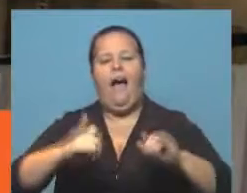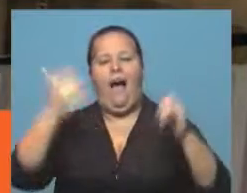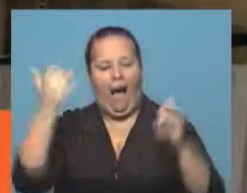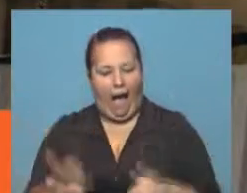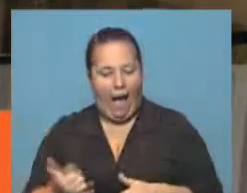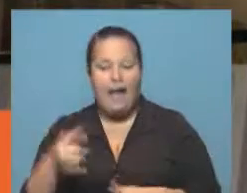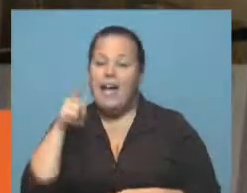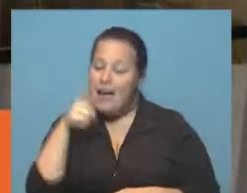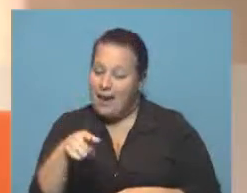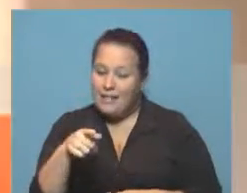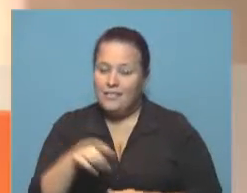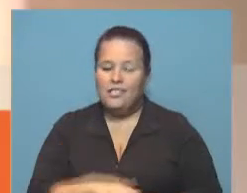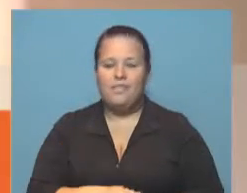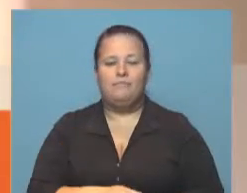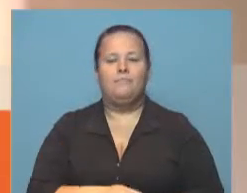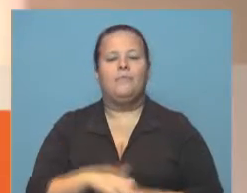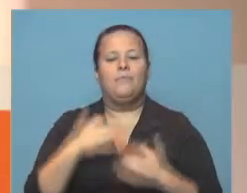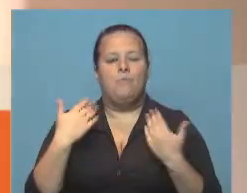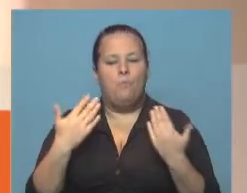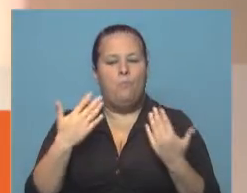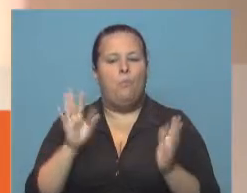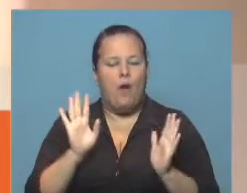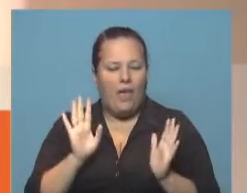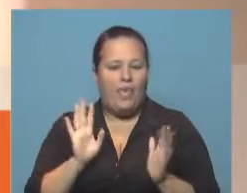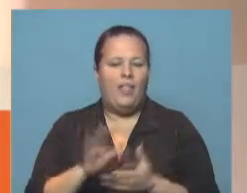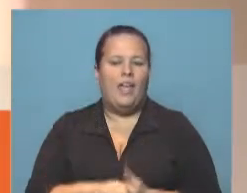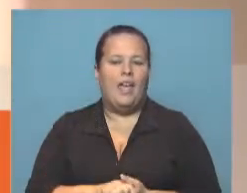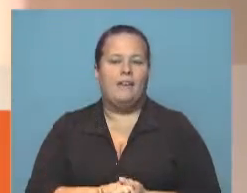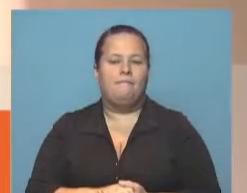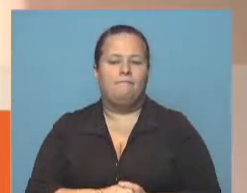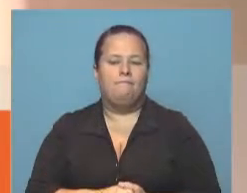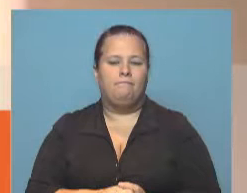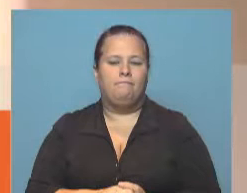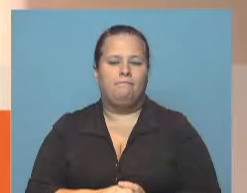Y eso puede llegar a